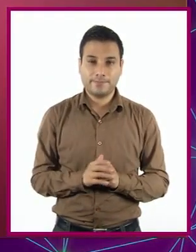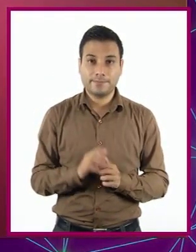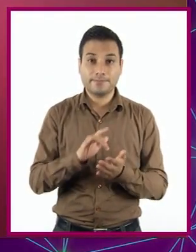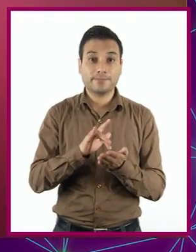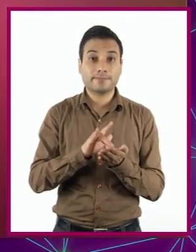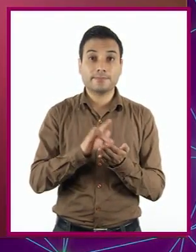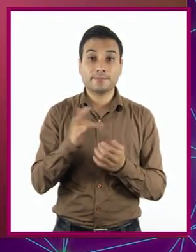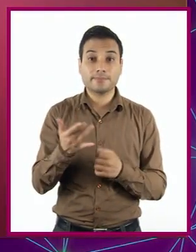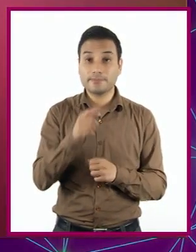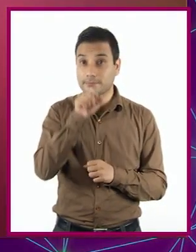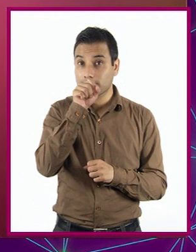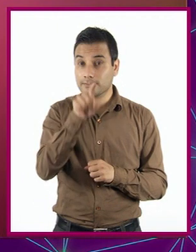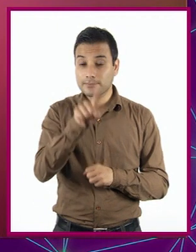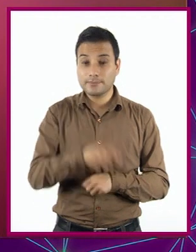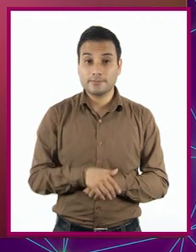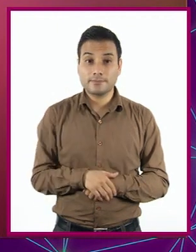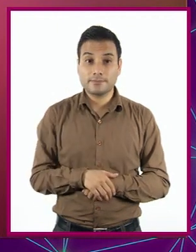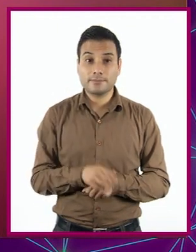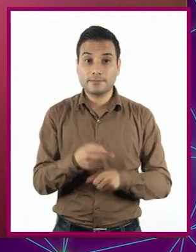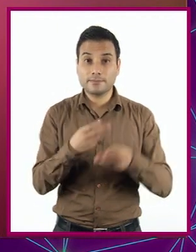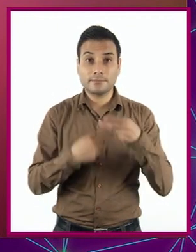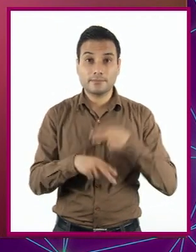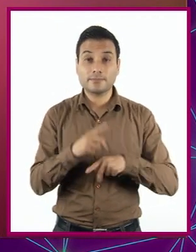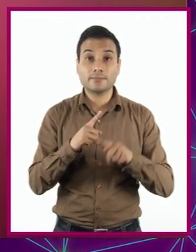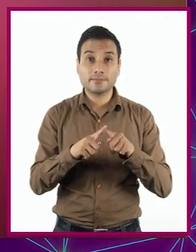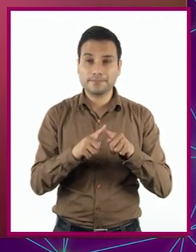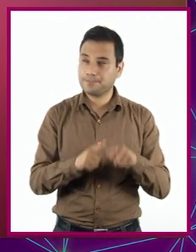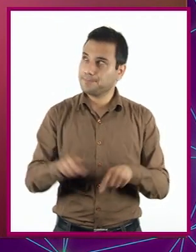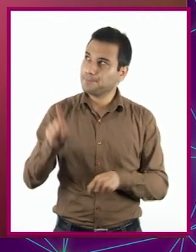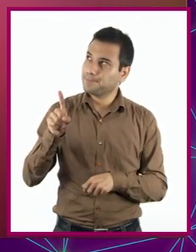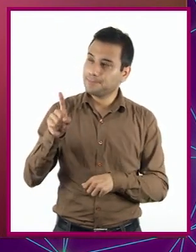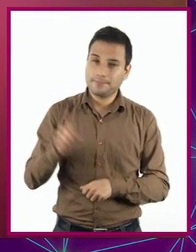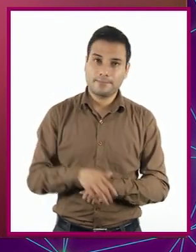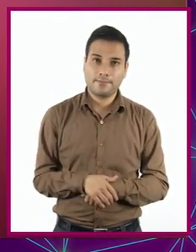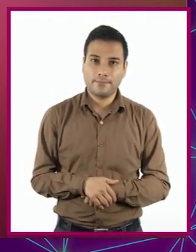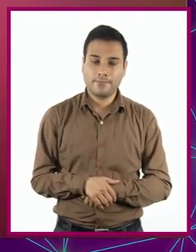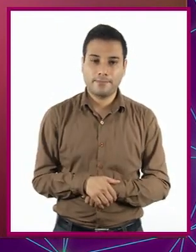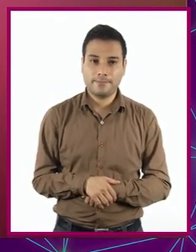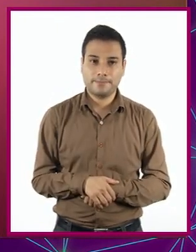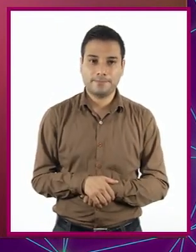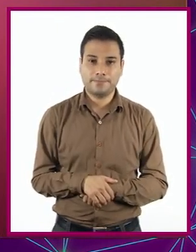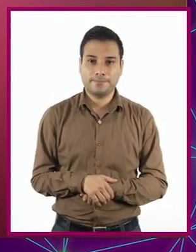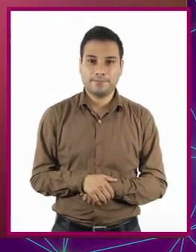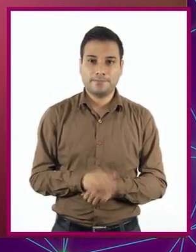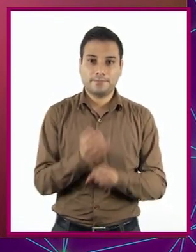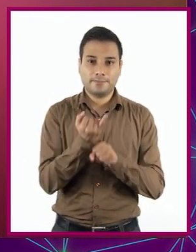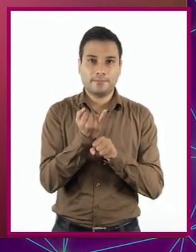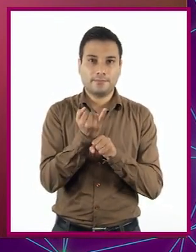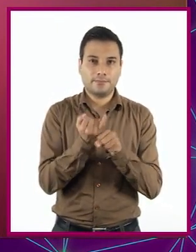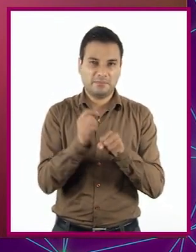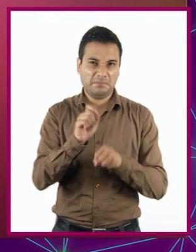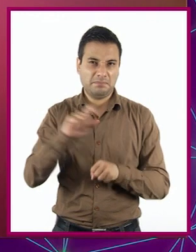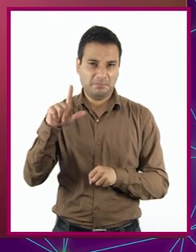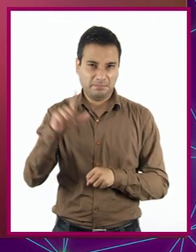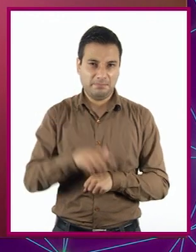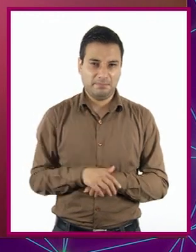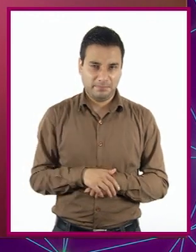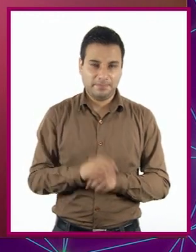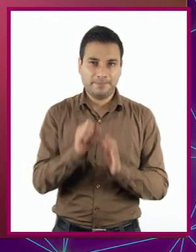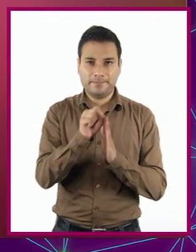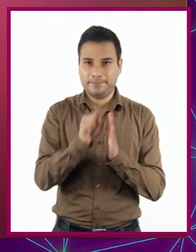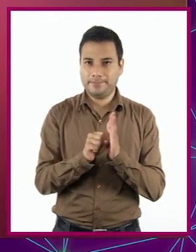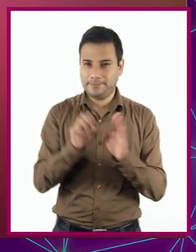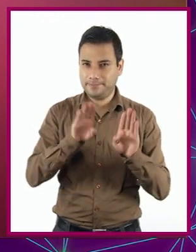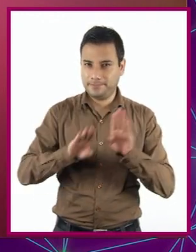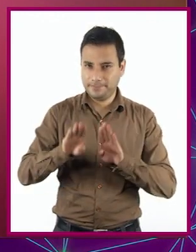Agradecemos también la asistencia del Dr. Hugo César Ramírez Sarr, investigador del Departamento de Sistemas Biológicos